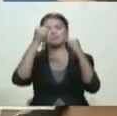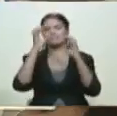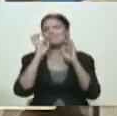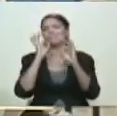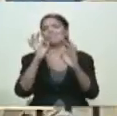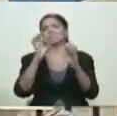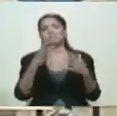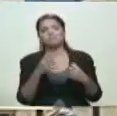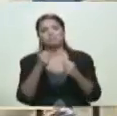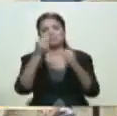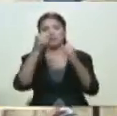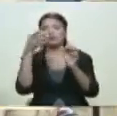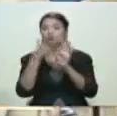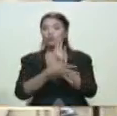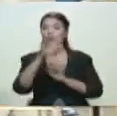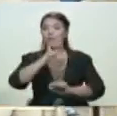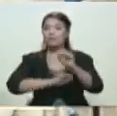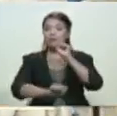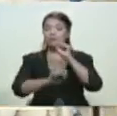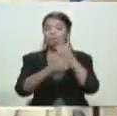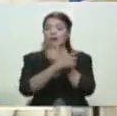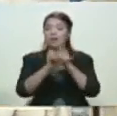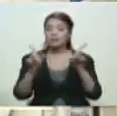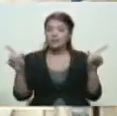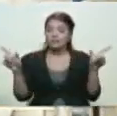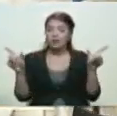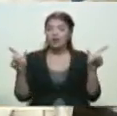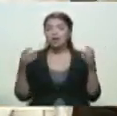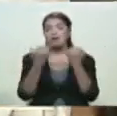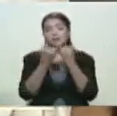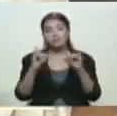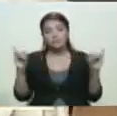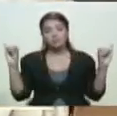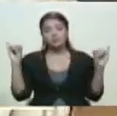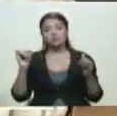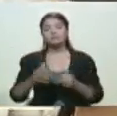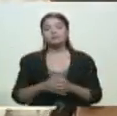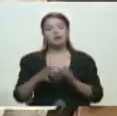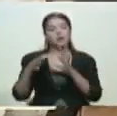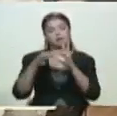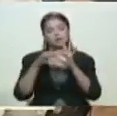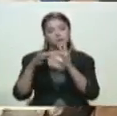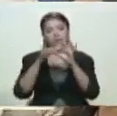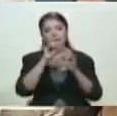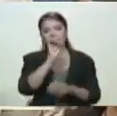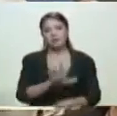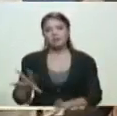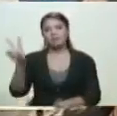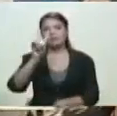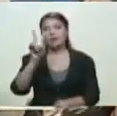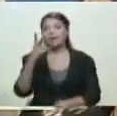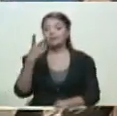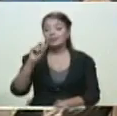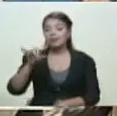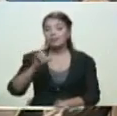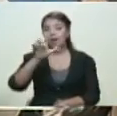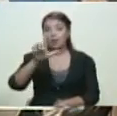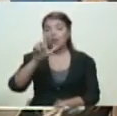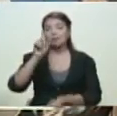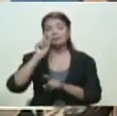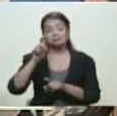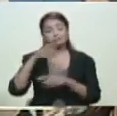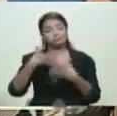heroísmo, cuando se trata de defender la libertad, la independencia y la soberanía. Bueno, el 30 de julio dimos esa